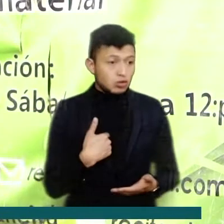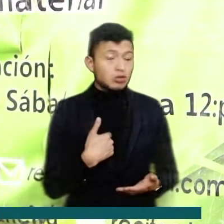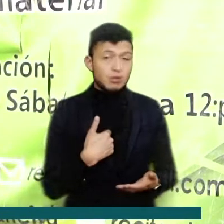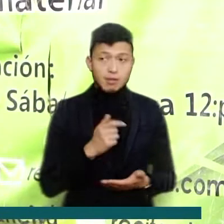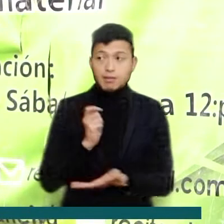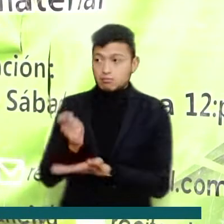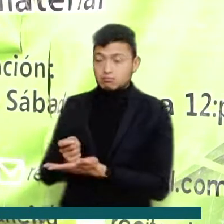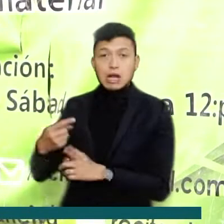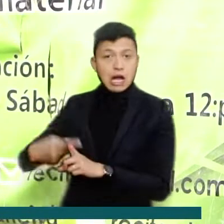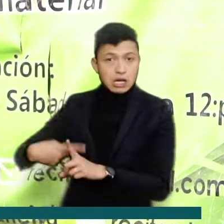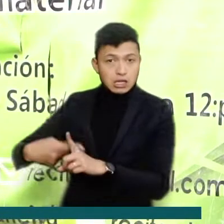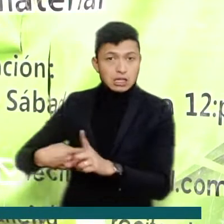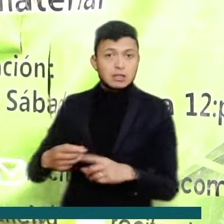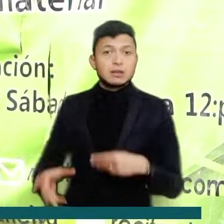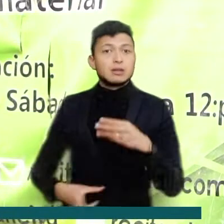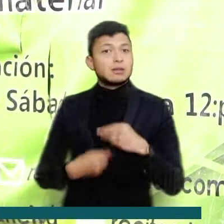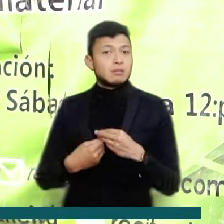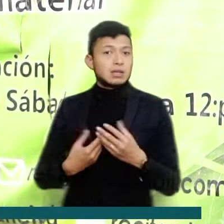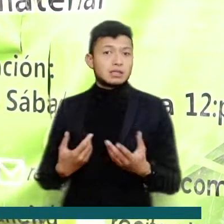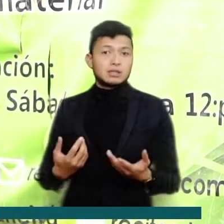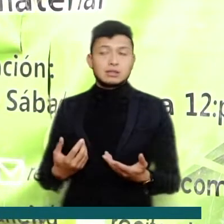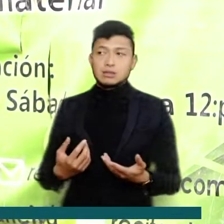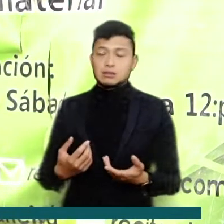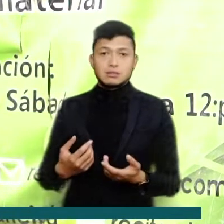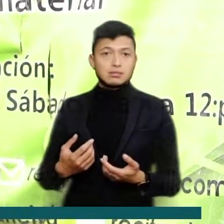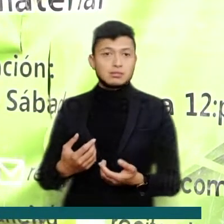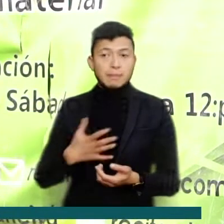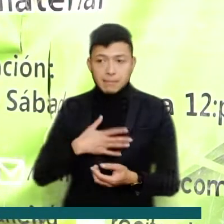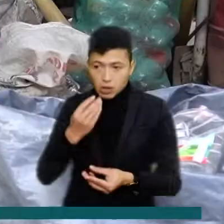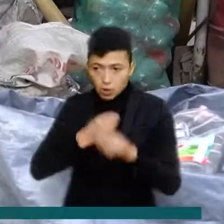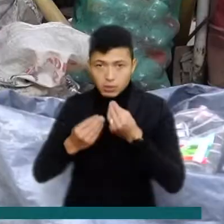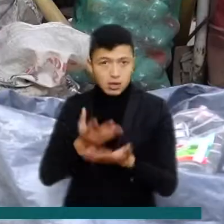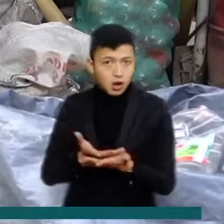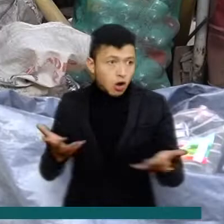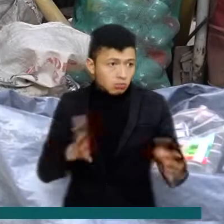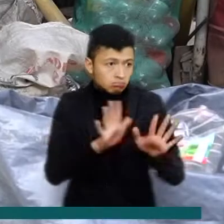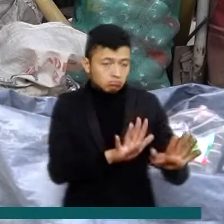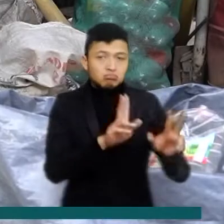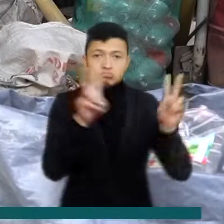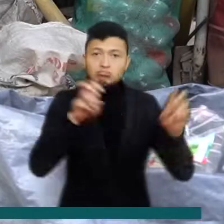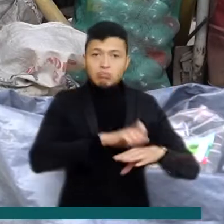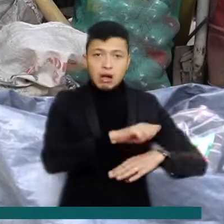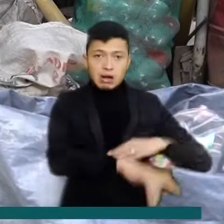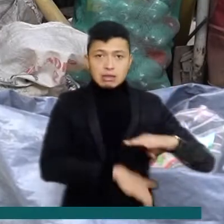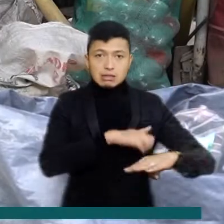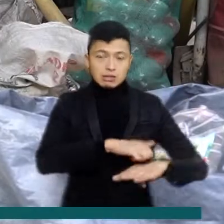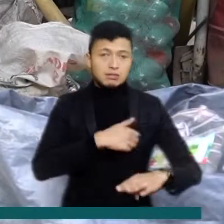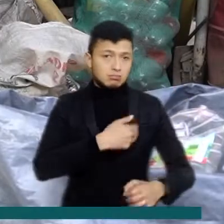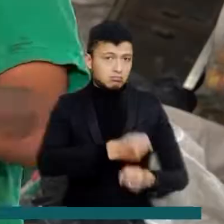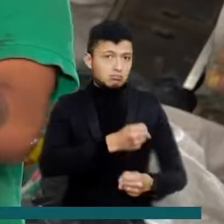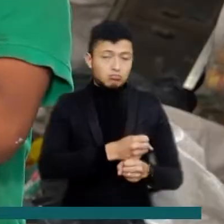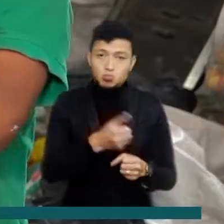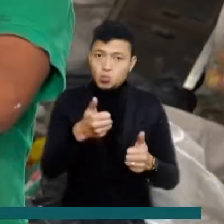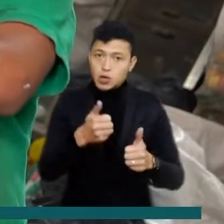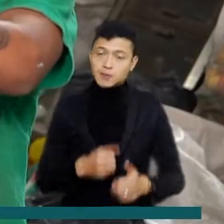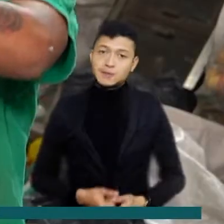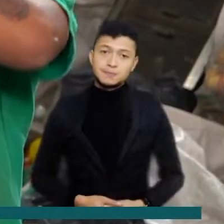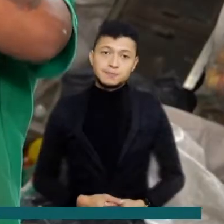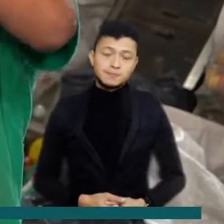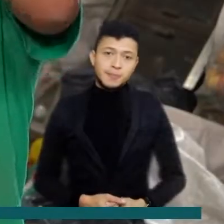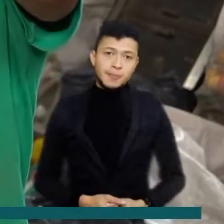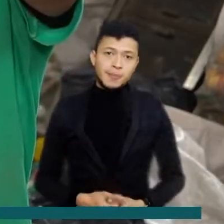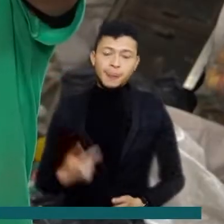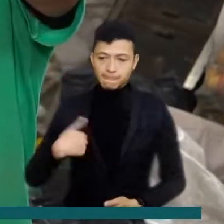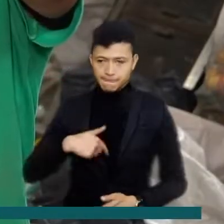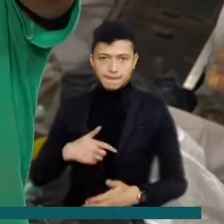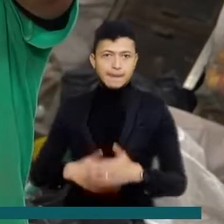y para el visario pago arriendo, y para mi comer y todo saco de acá. Entonces, pues eso es bueno. Nosotros comenzamos a